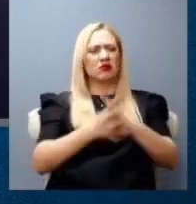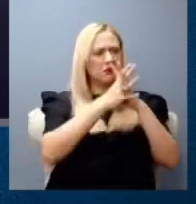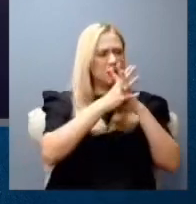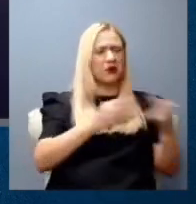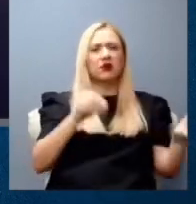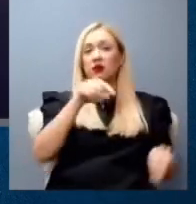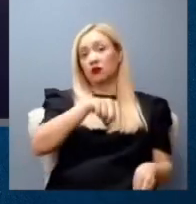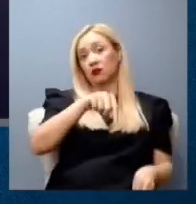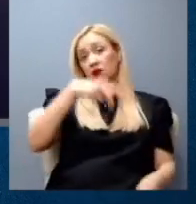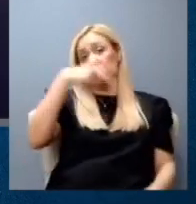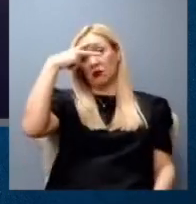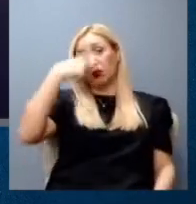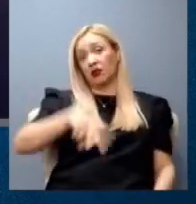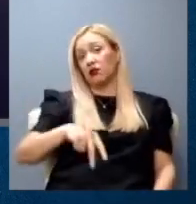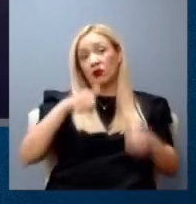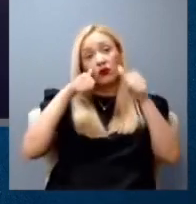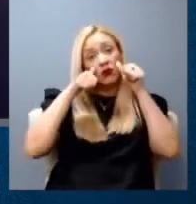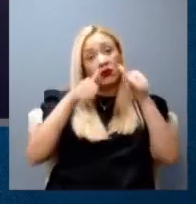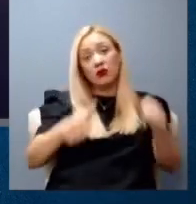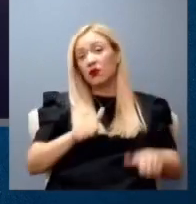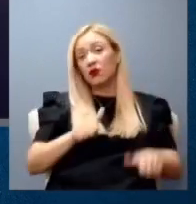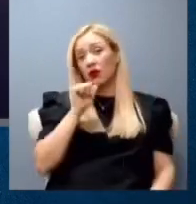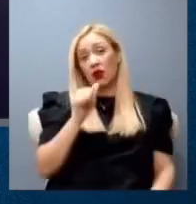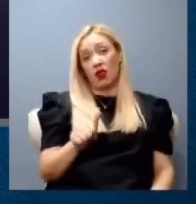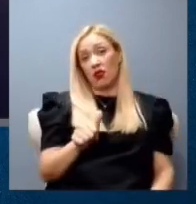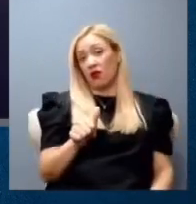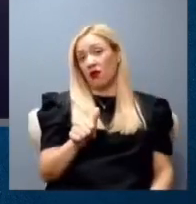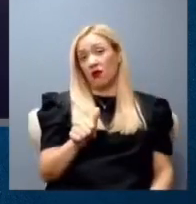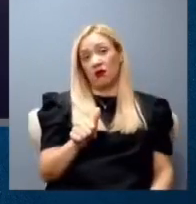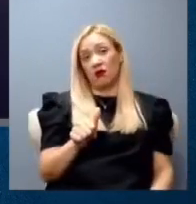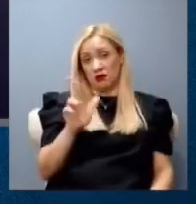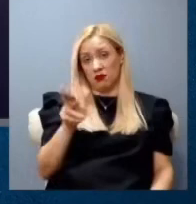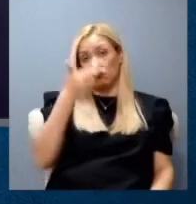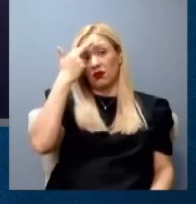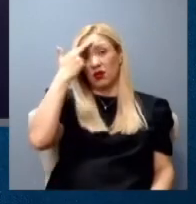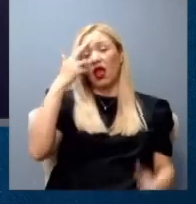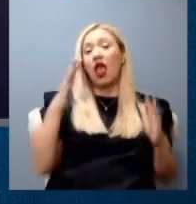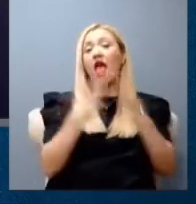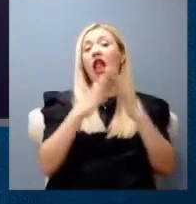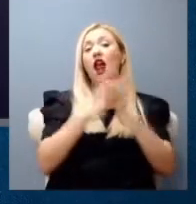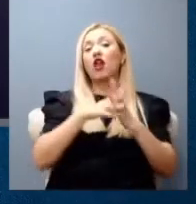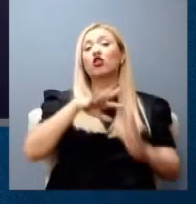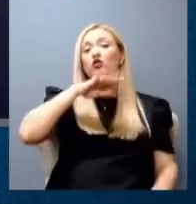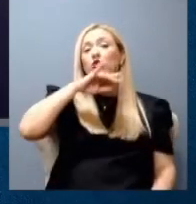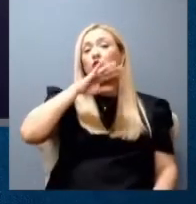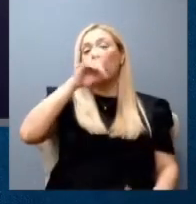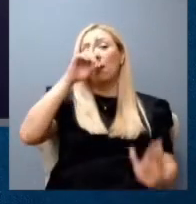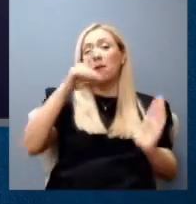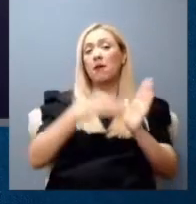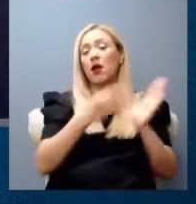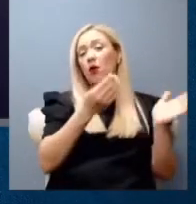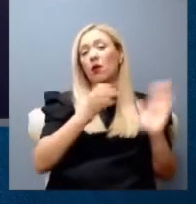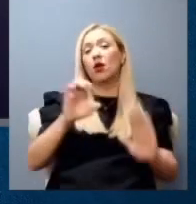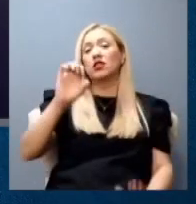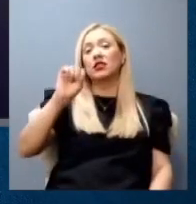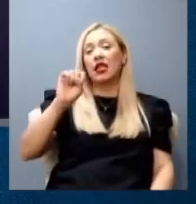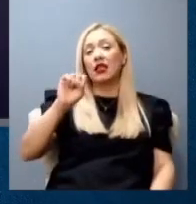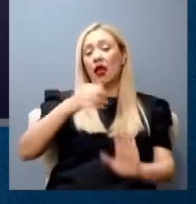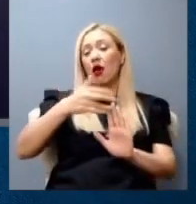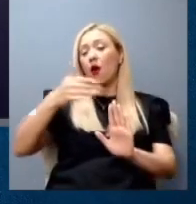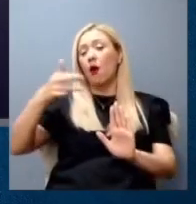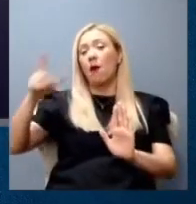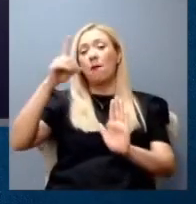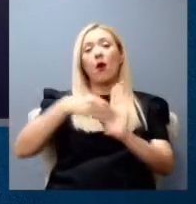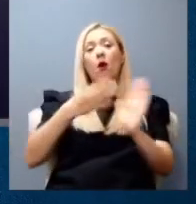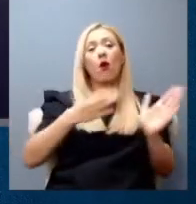forzada, que no fue atendida digamos, de esta época de la llamada Guerra Sucia de los años 60, 70 y delitos